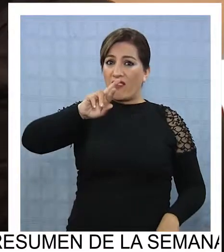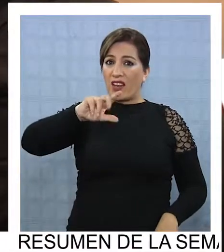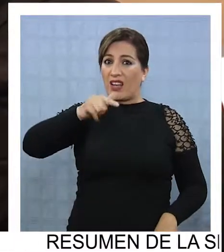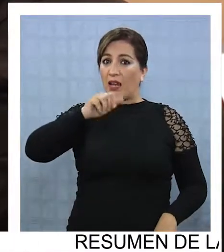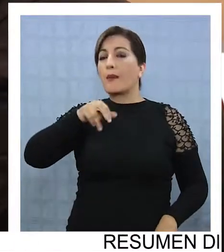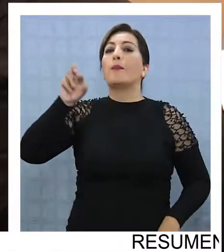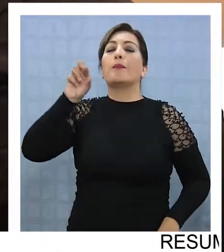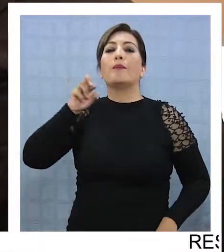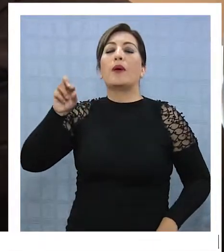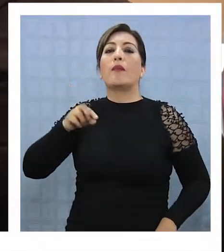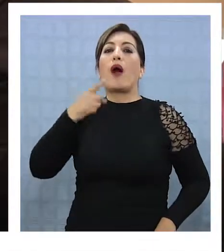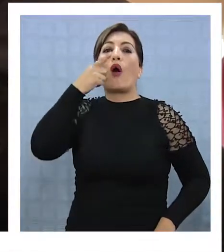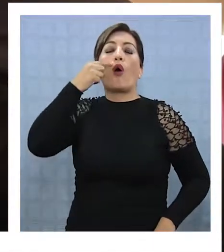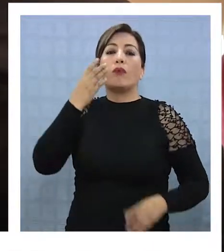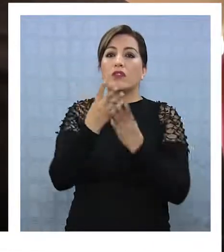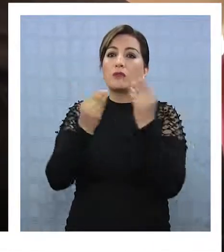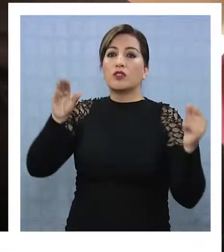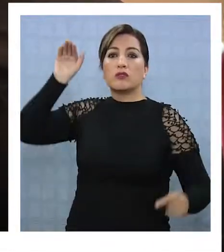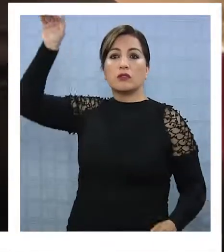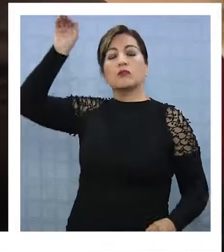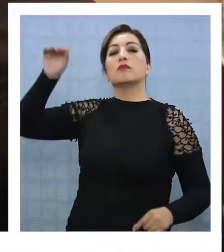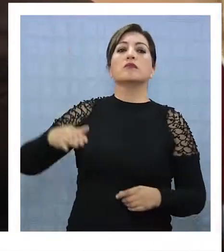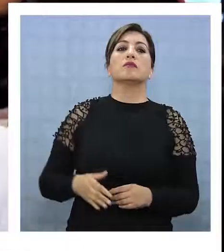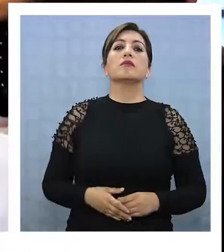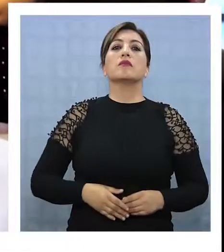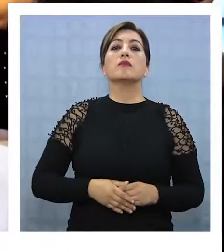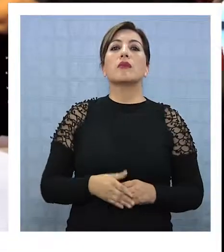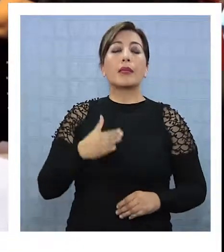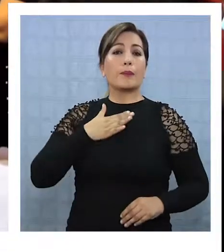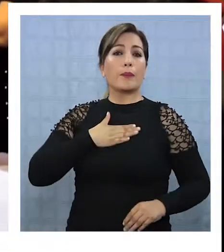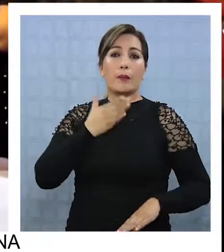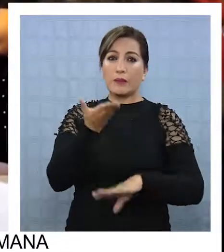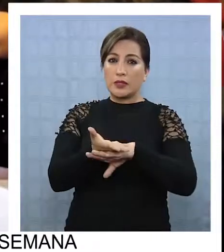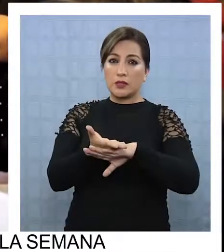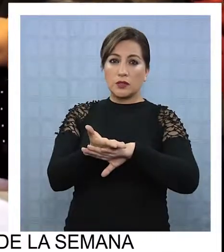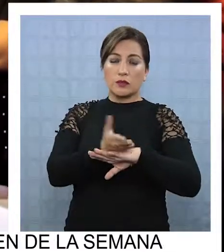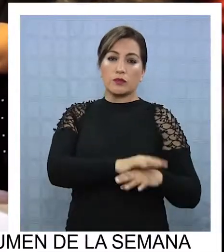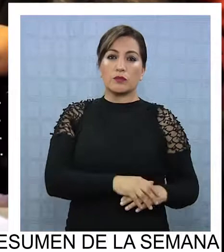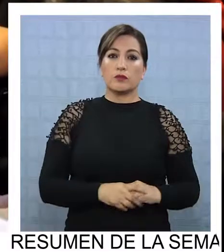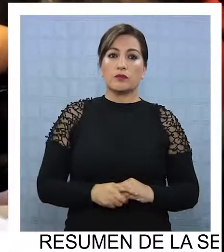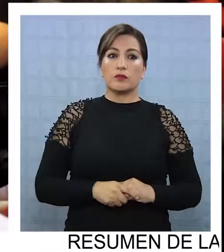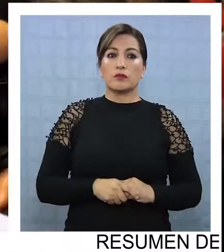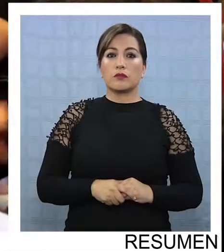padre del joven desaparecido en Alto Hospicio. Bueno, la gestión mía